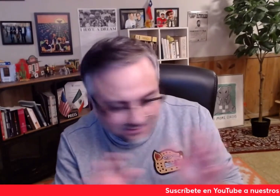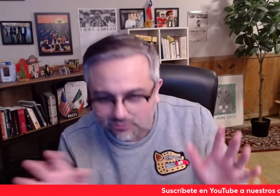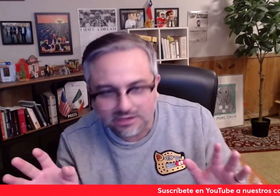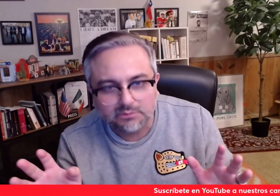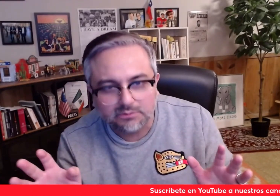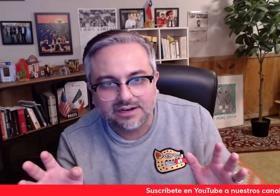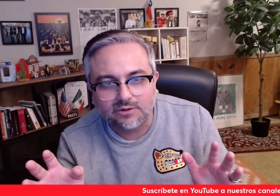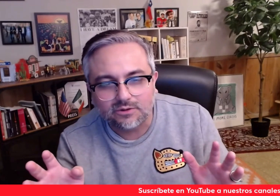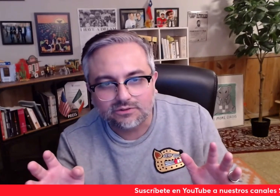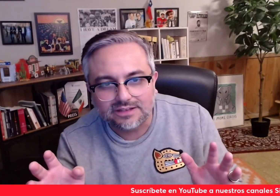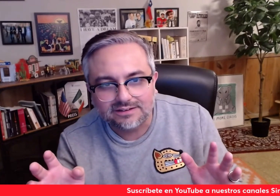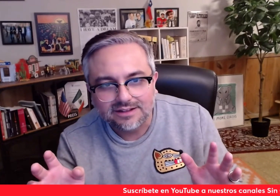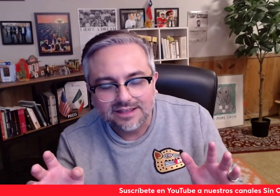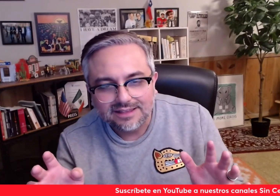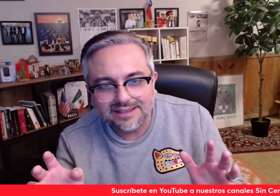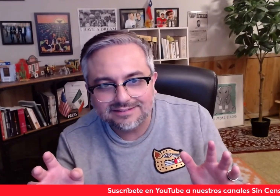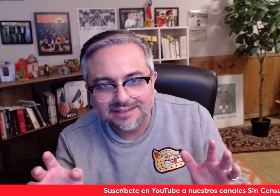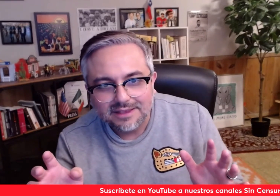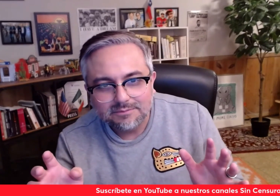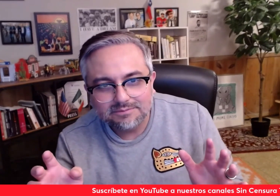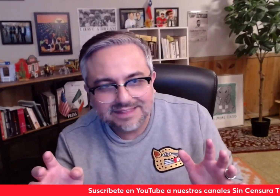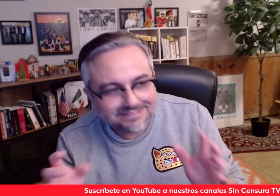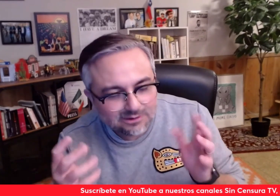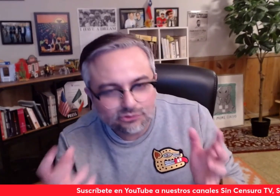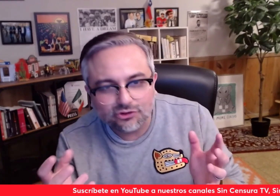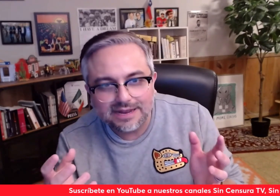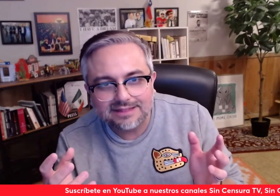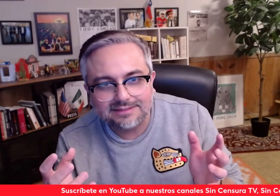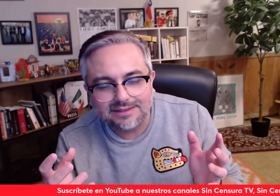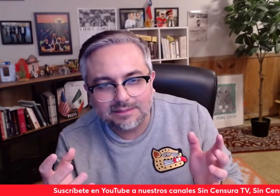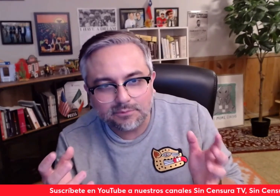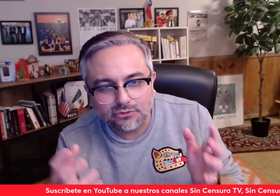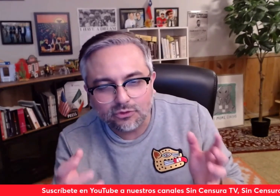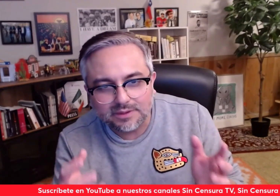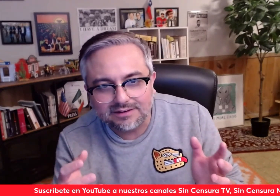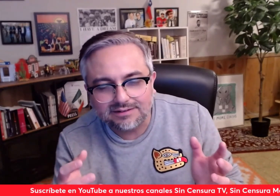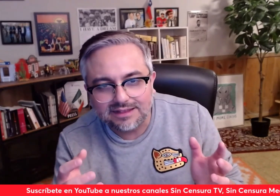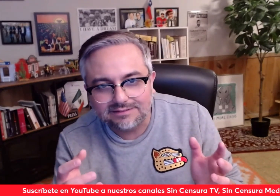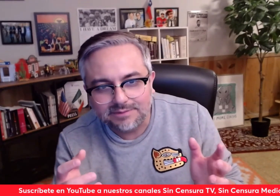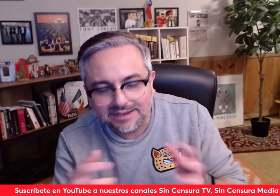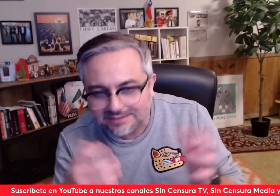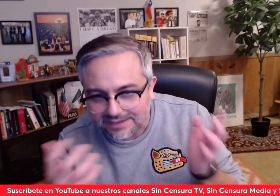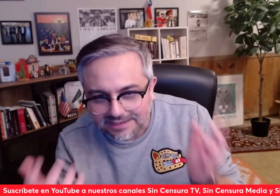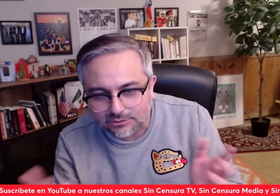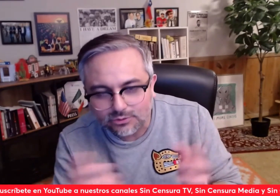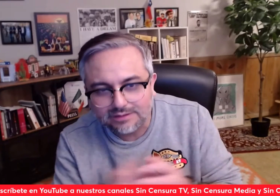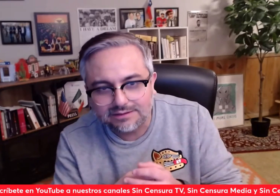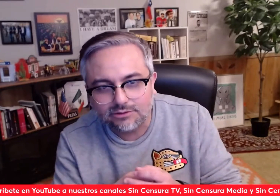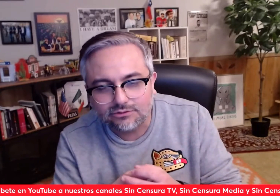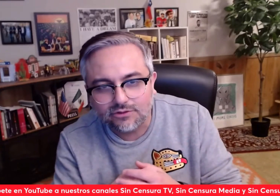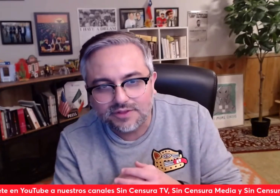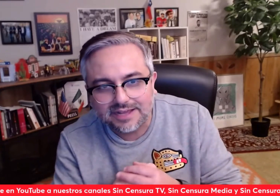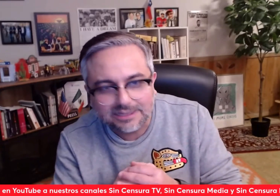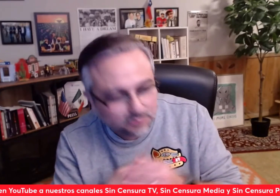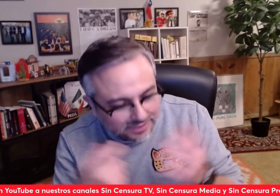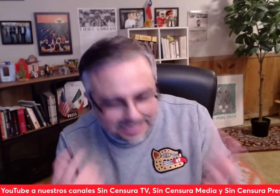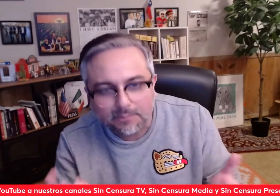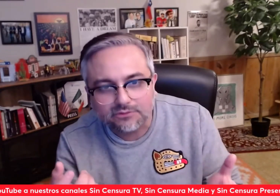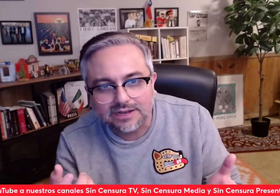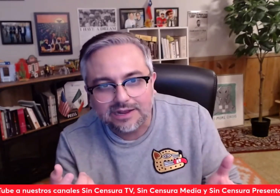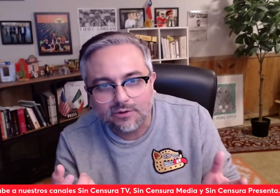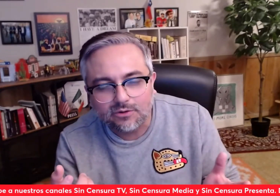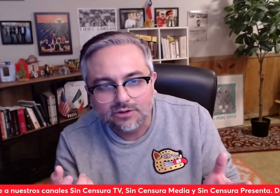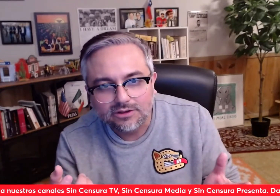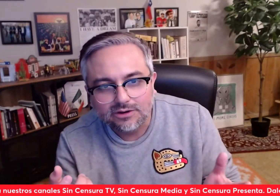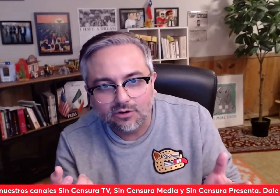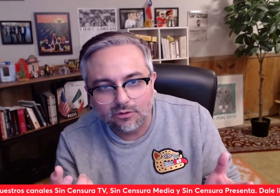doblaje. Ahí sí se lo tenemos que reconocer. Y es desilusionante de pronto ver las viejas caricaturas de los Thundercats, porque la